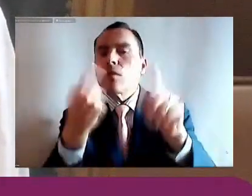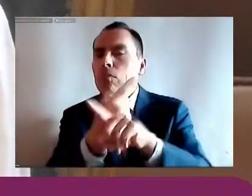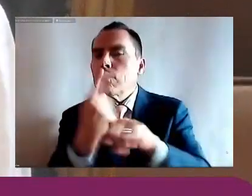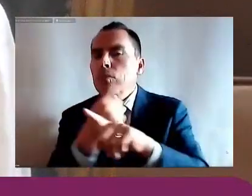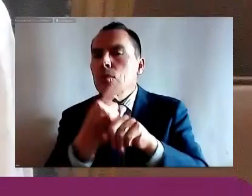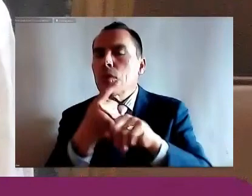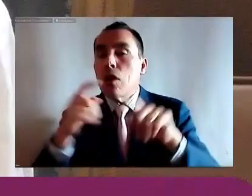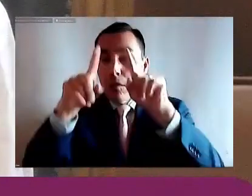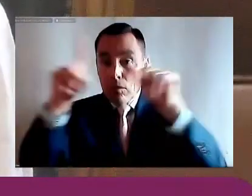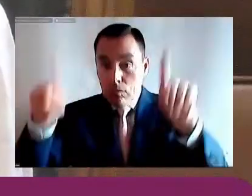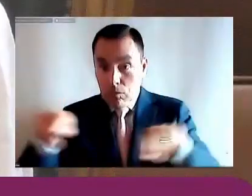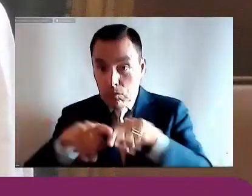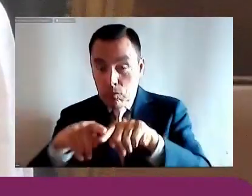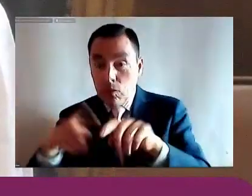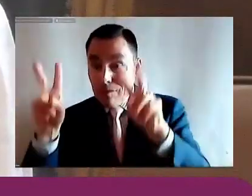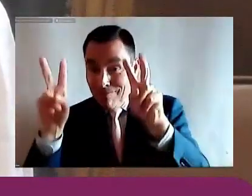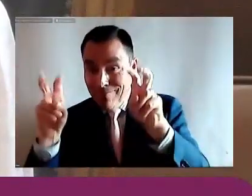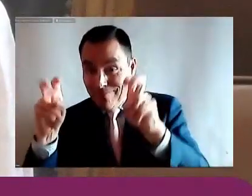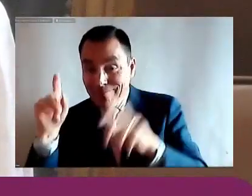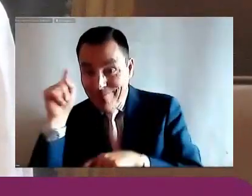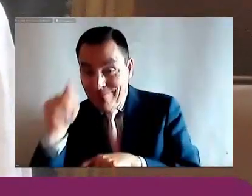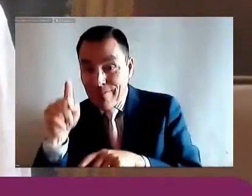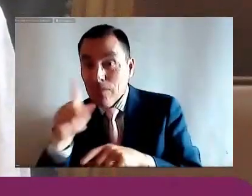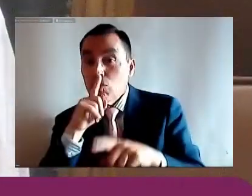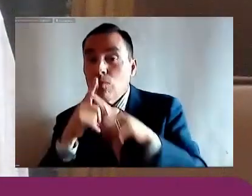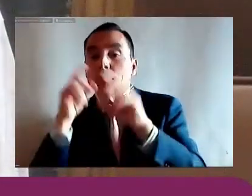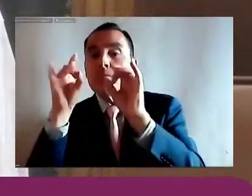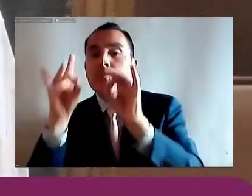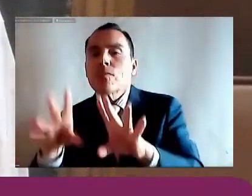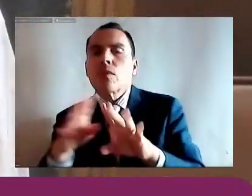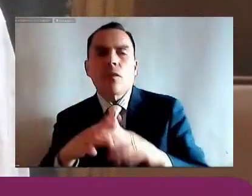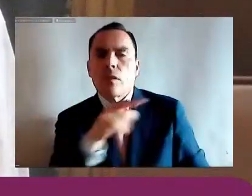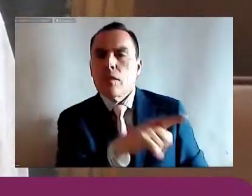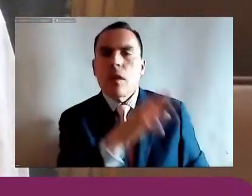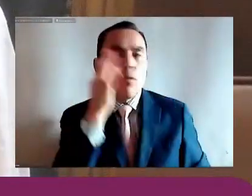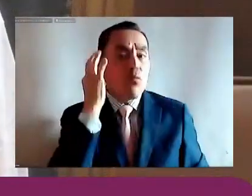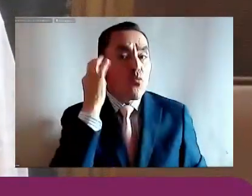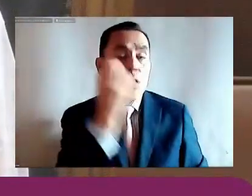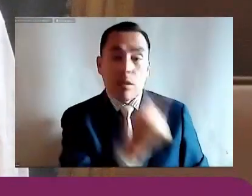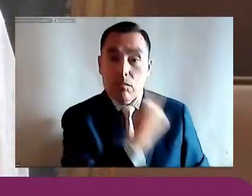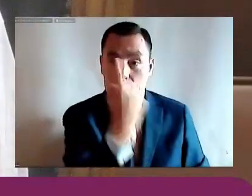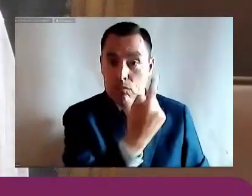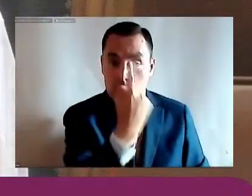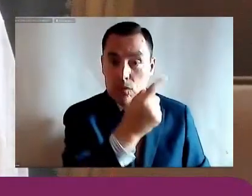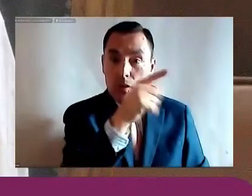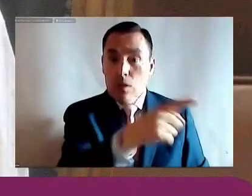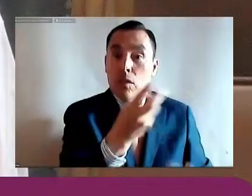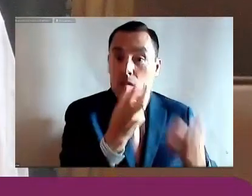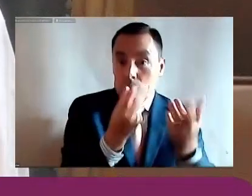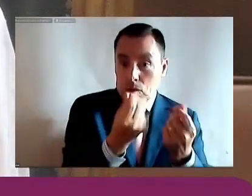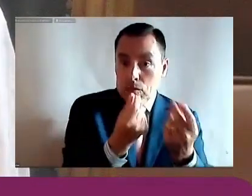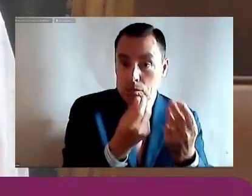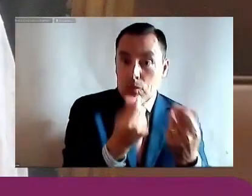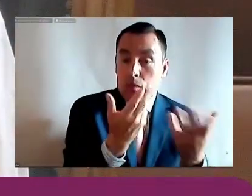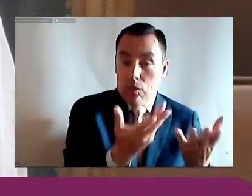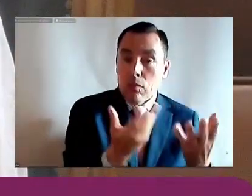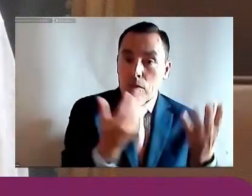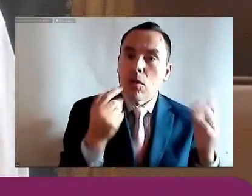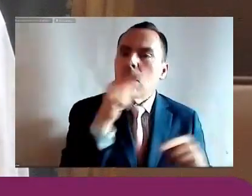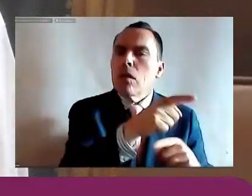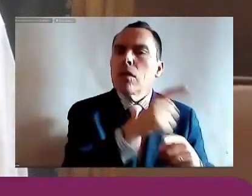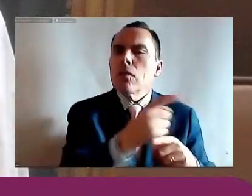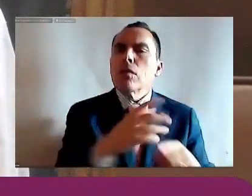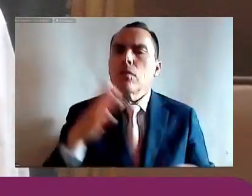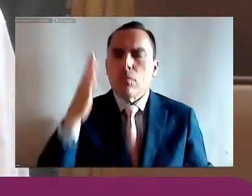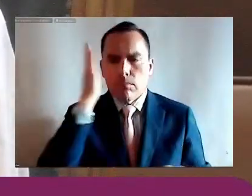conceptual dice relación con la autonomía de las mujeres, particularmente la económica, vinculada a su capacidad de